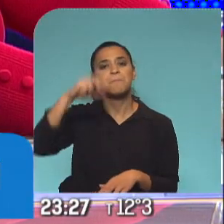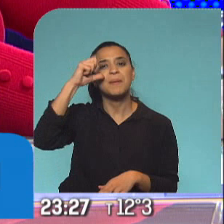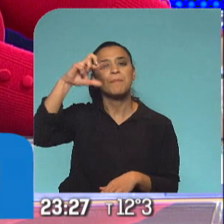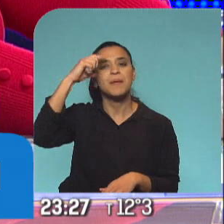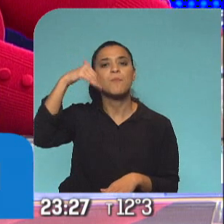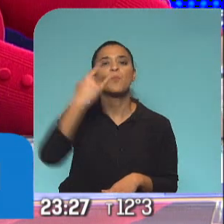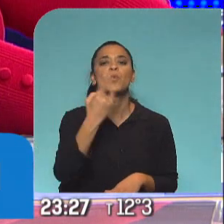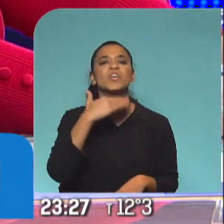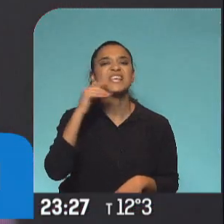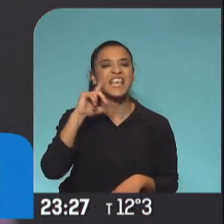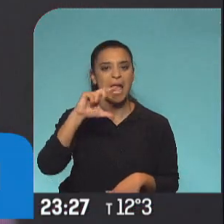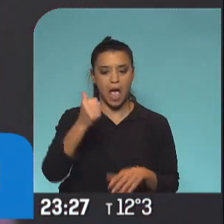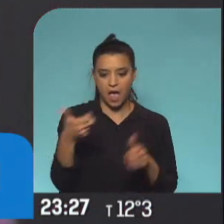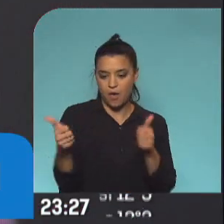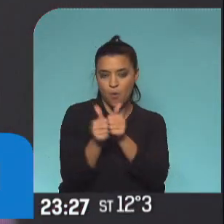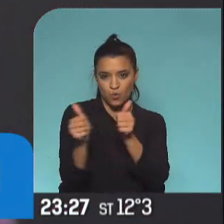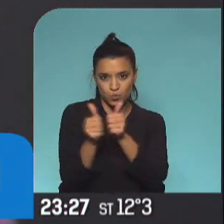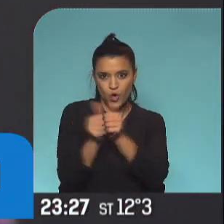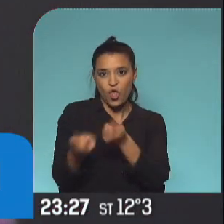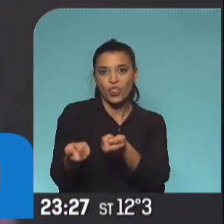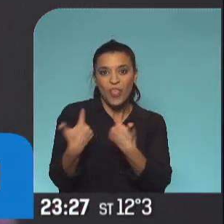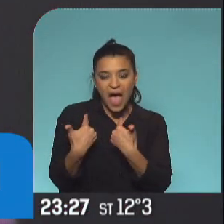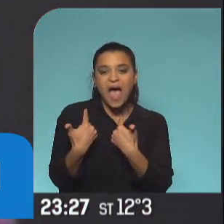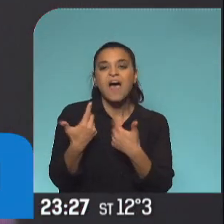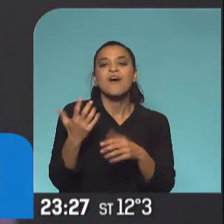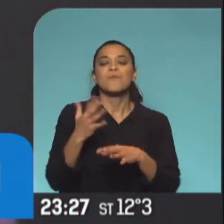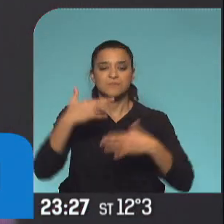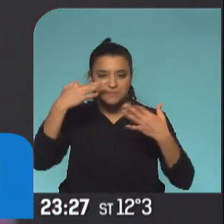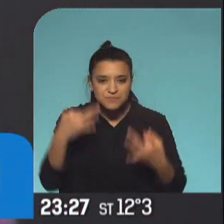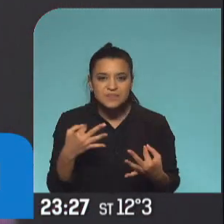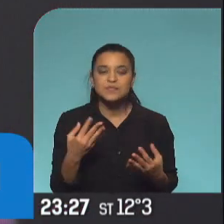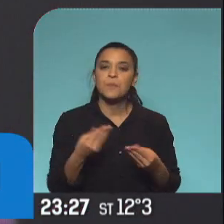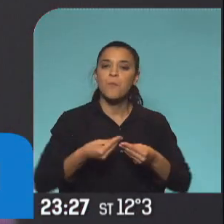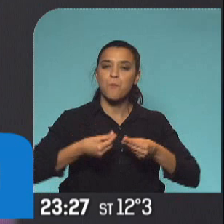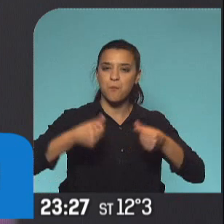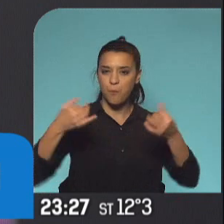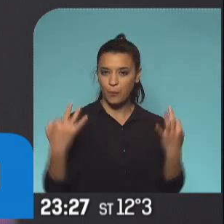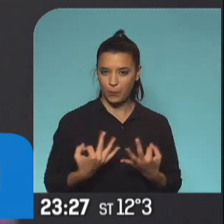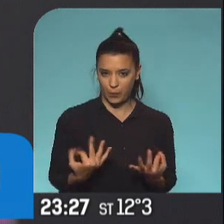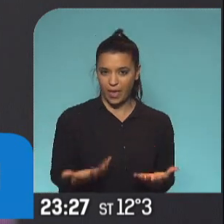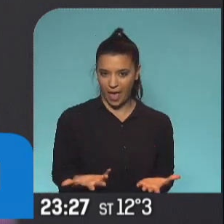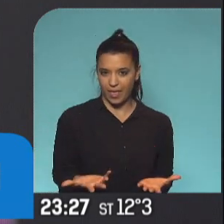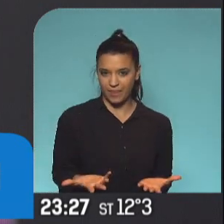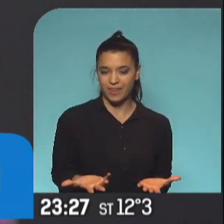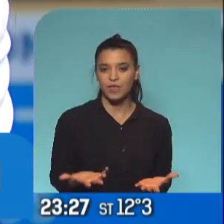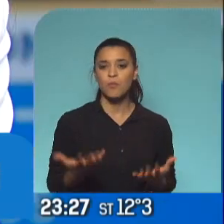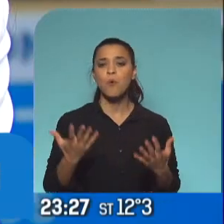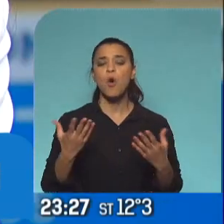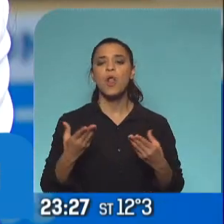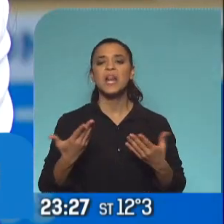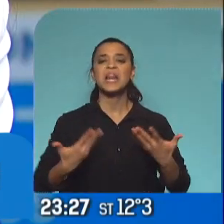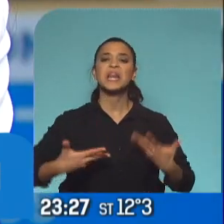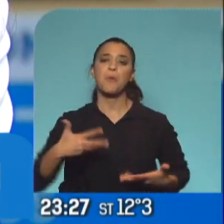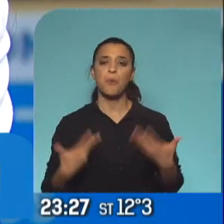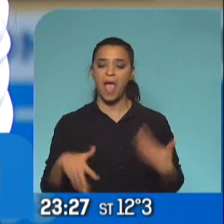Mujica, consiguió tomar algunas de esas cosas que le dan cierta prestancia y cierta solvencia, que le da